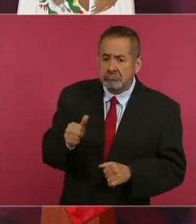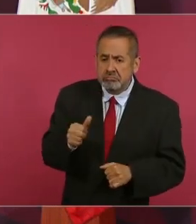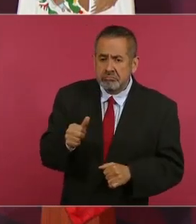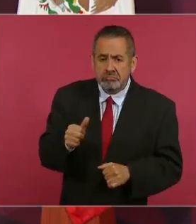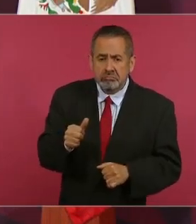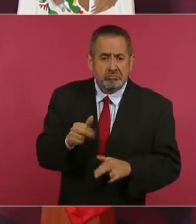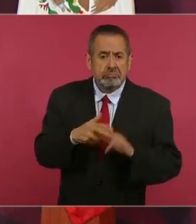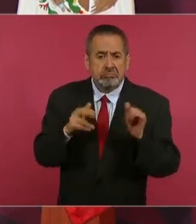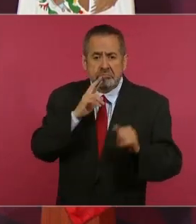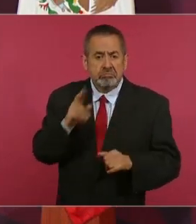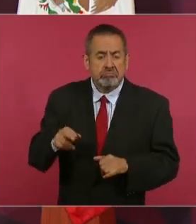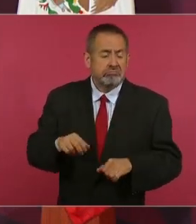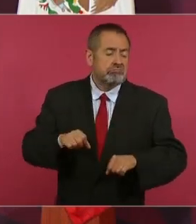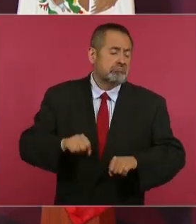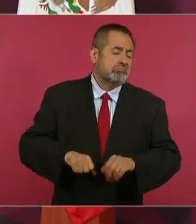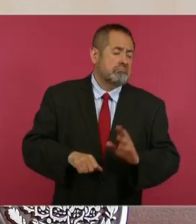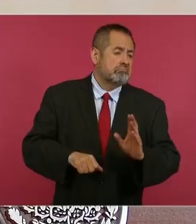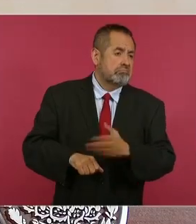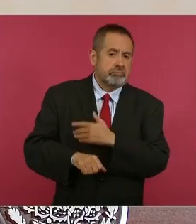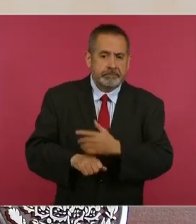me contestaron.